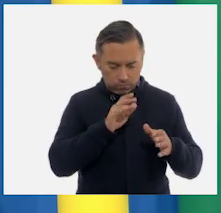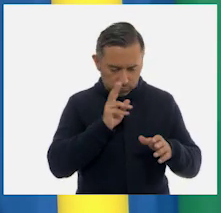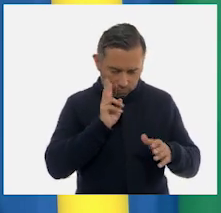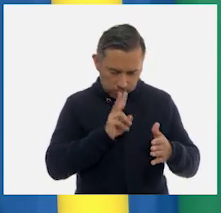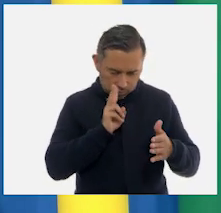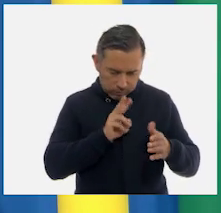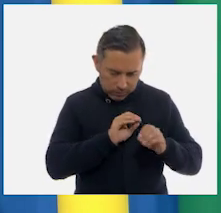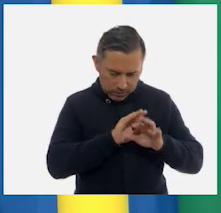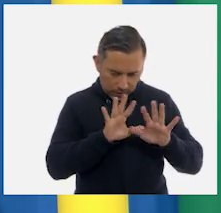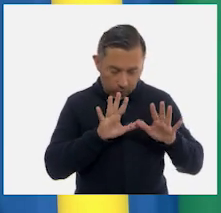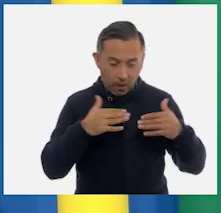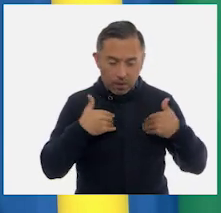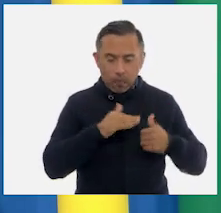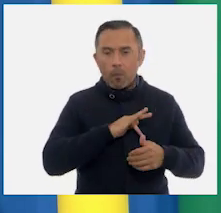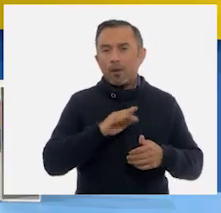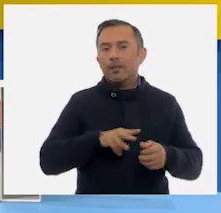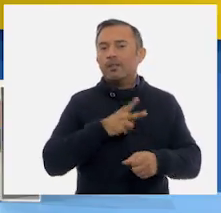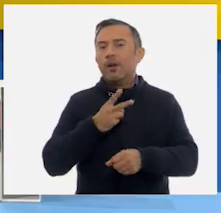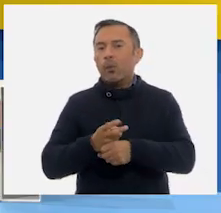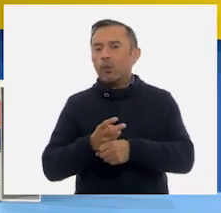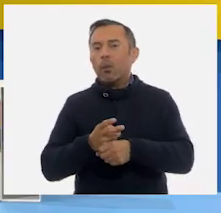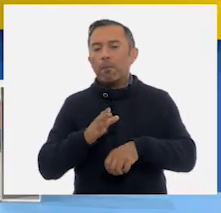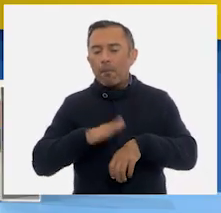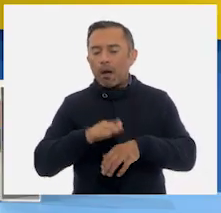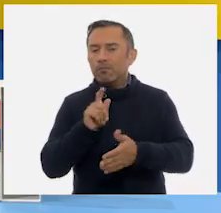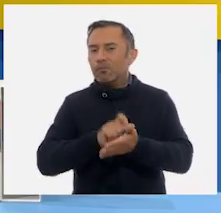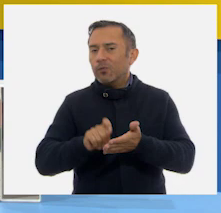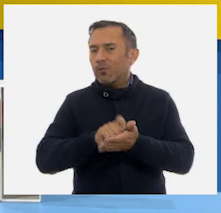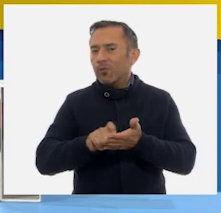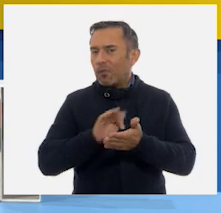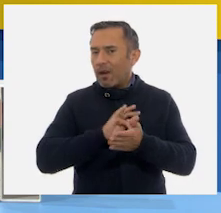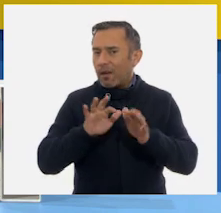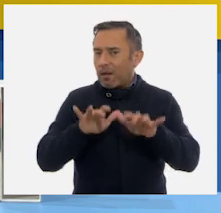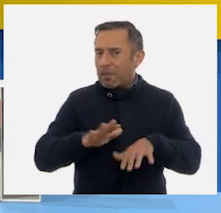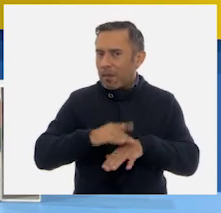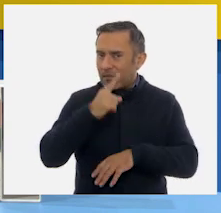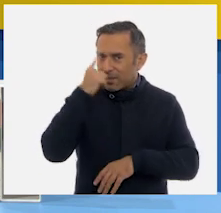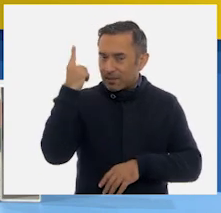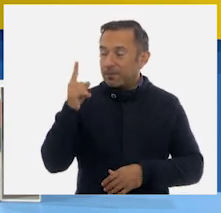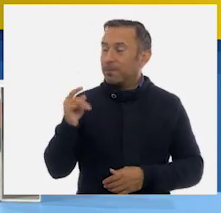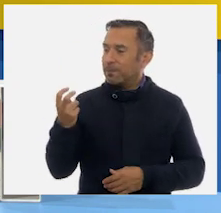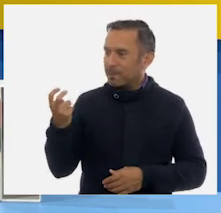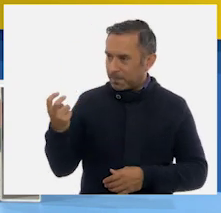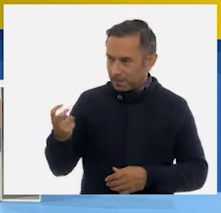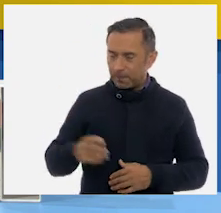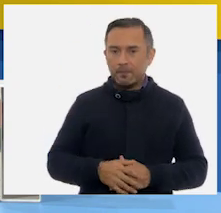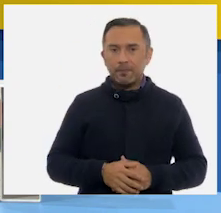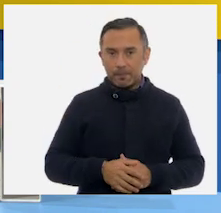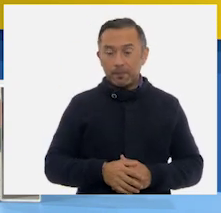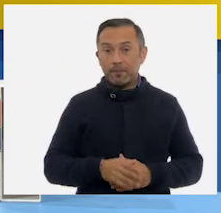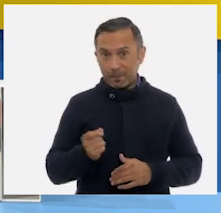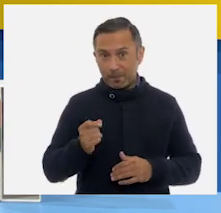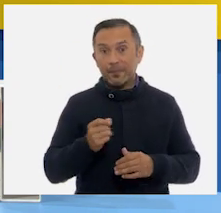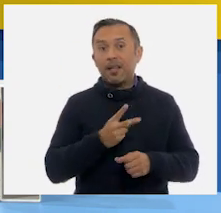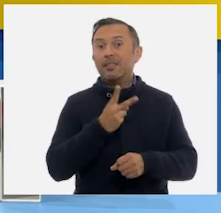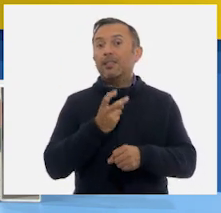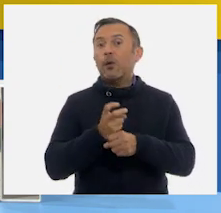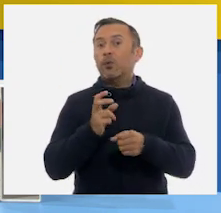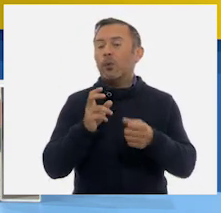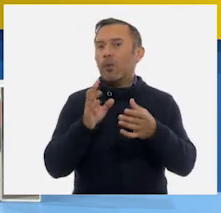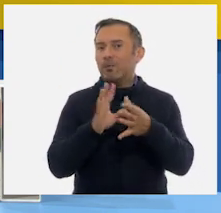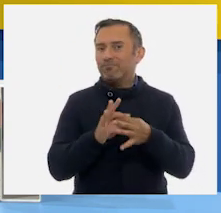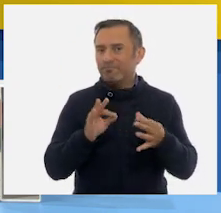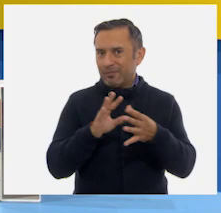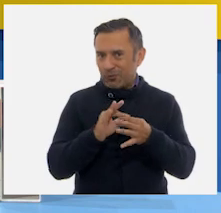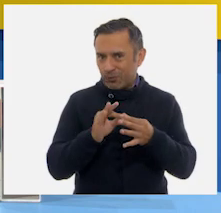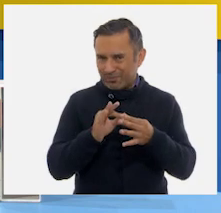para que nosotros podamos escribir uno. Así es, María. Y bueno, antes de leer el segundo relato sobre Pancho Villa, diré